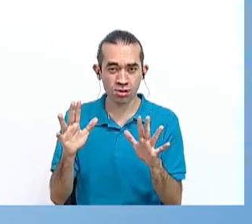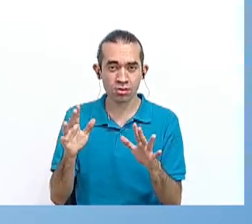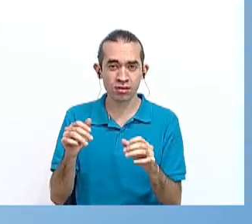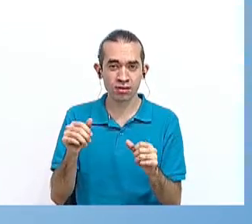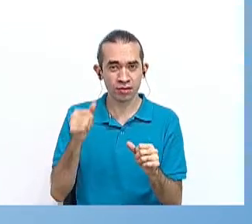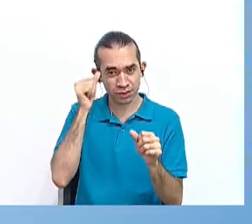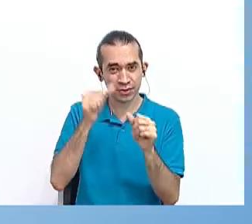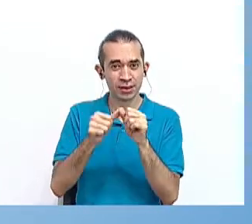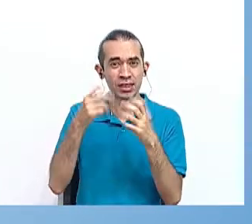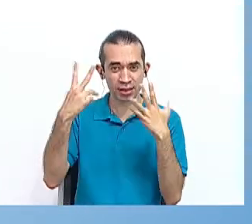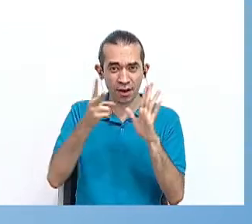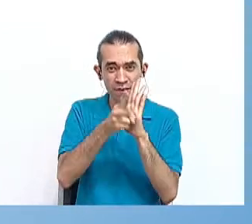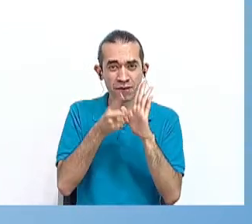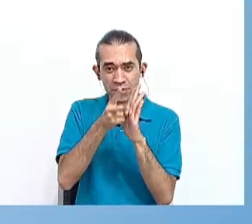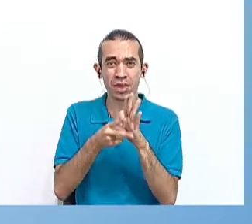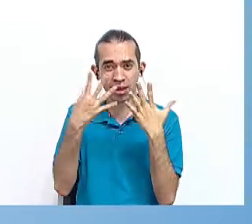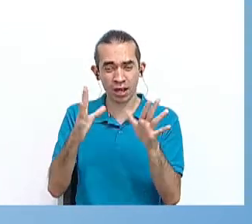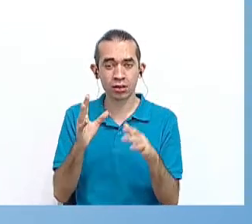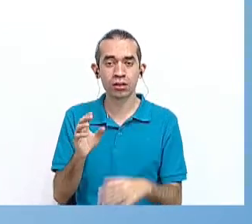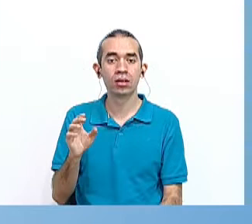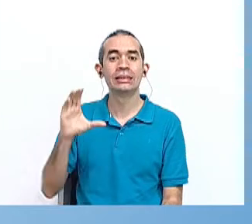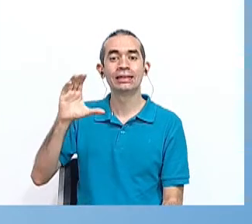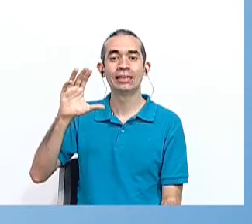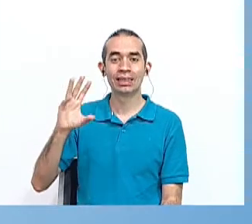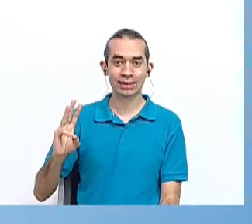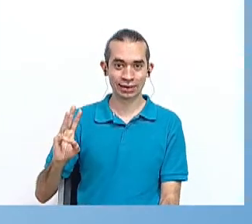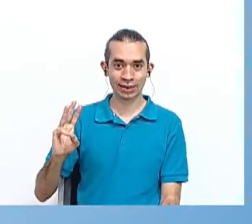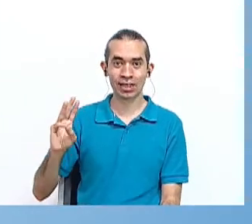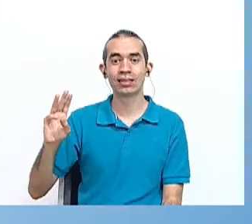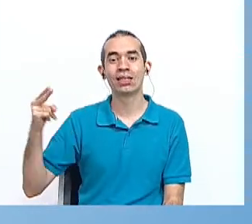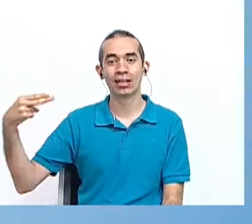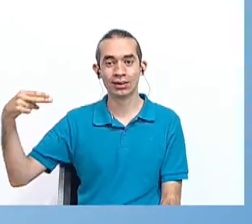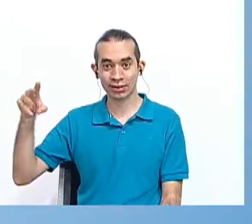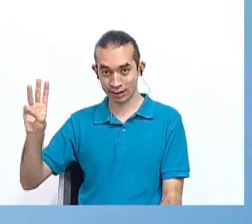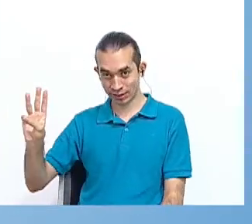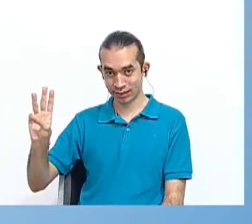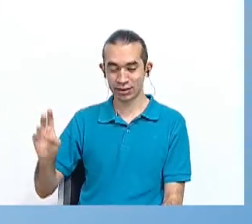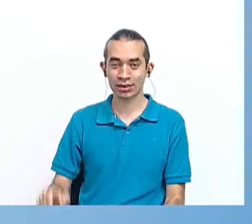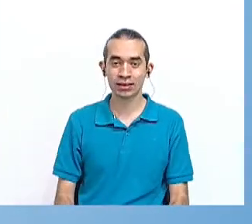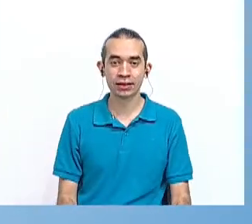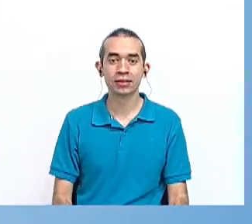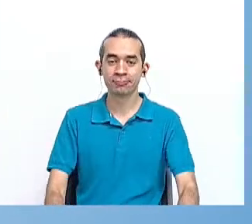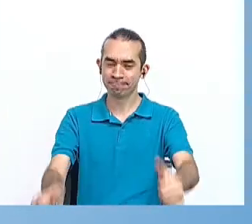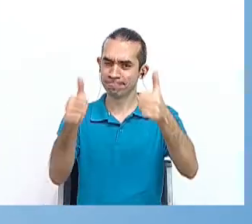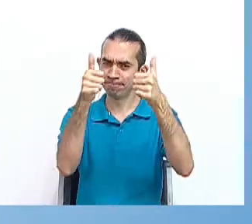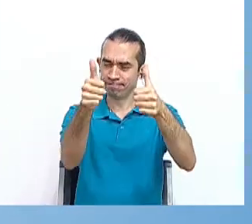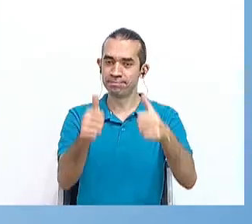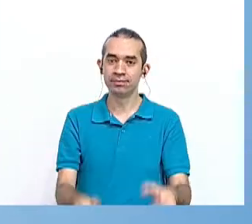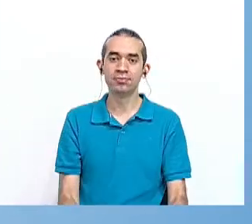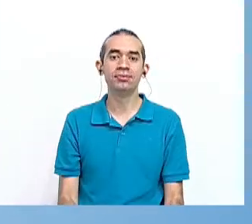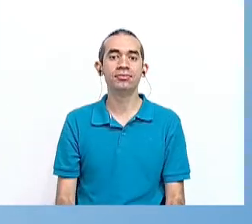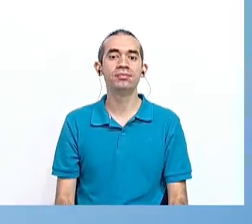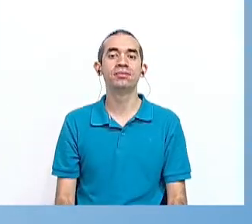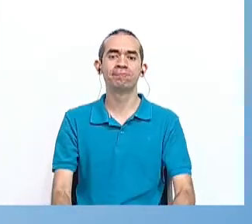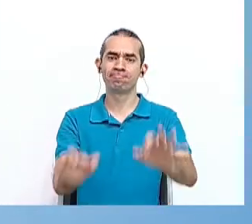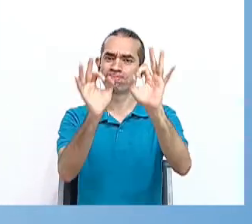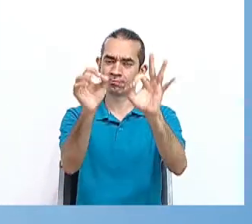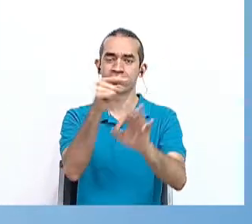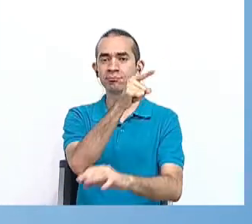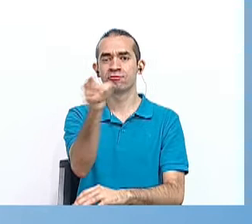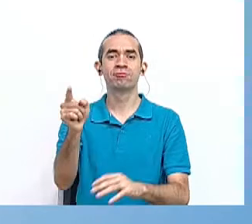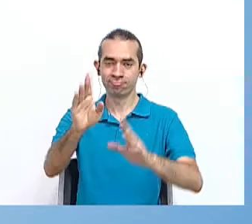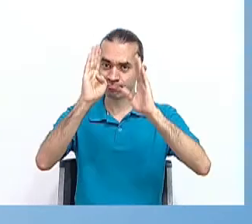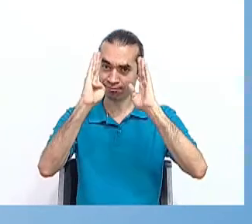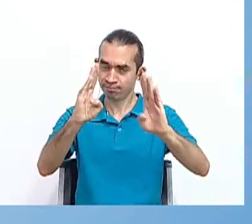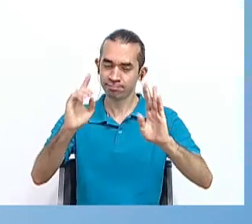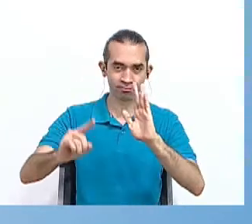el compuesto que vimos en el video, el benceno. Muy bien, lo hicieron muy, muy bien. Eso significa que están poniendo atención desde